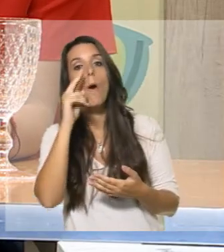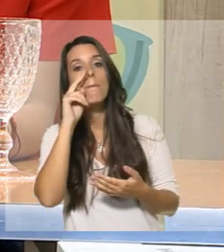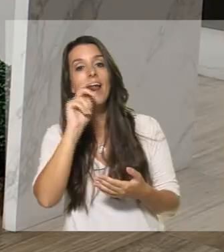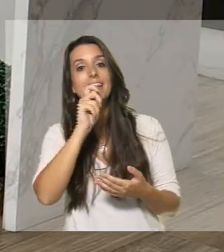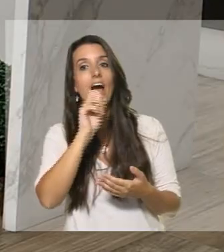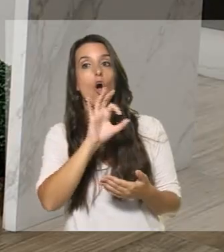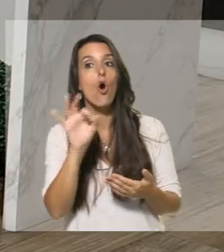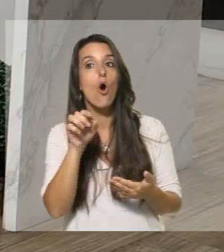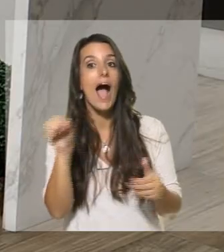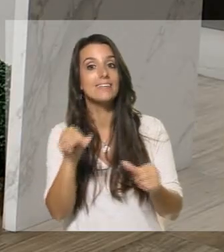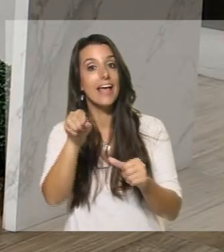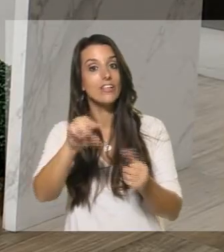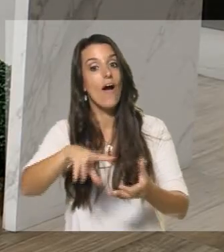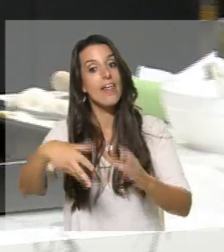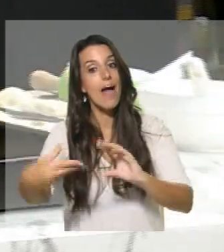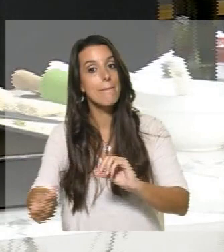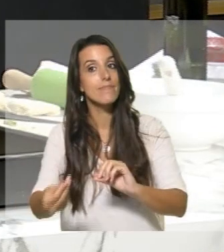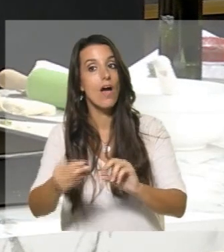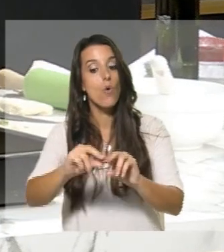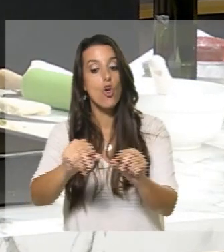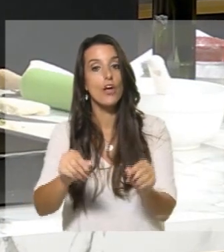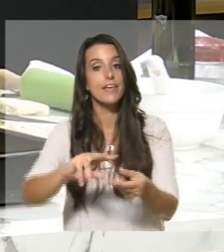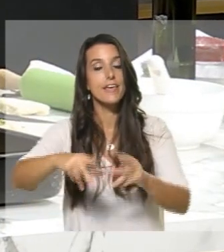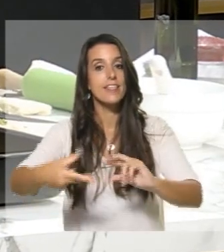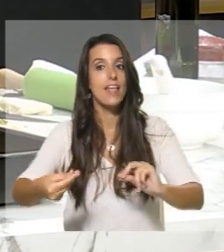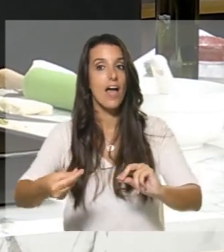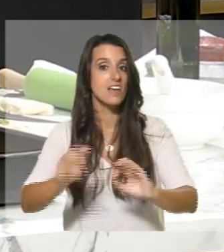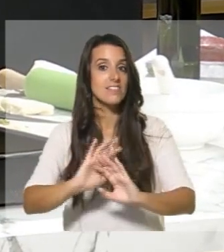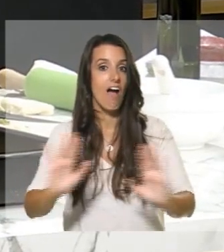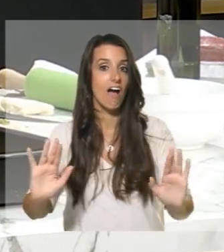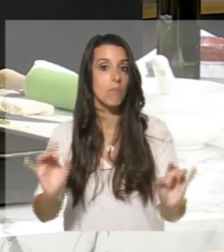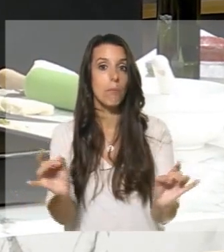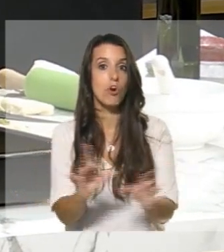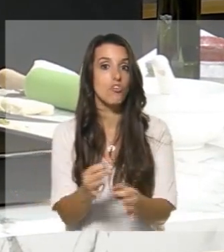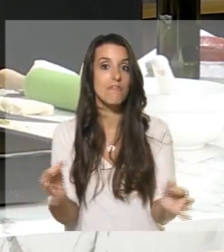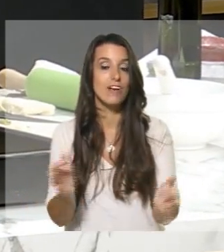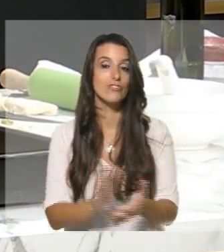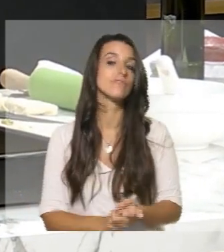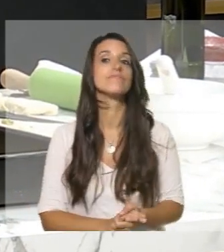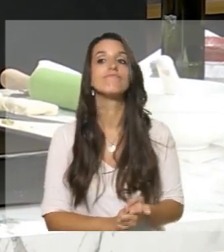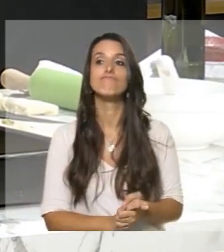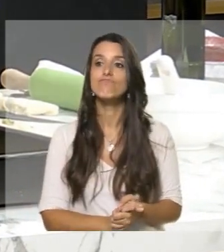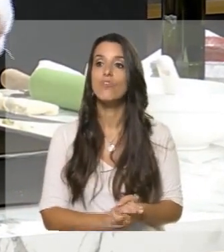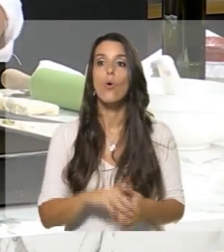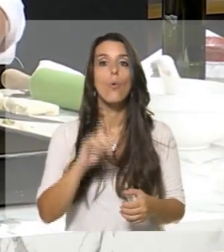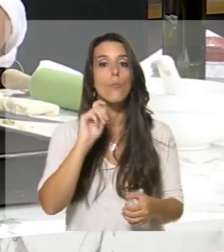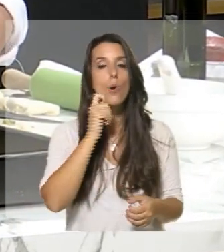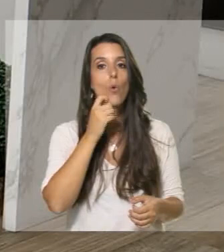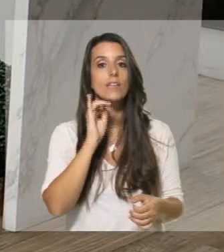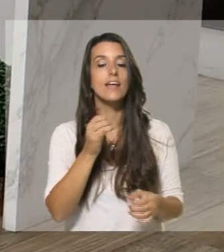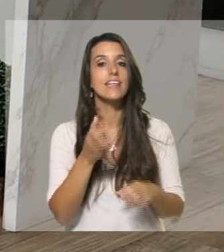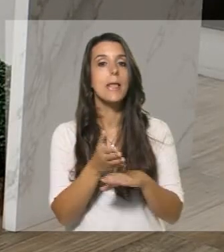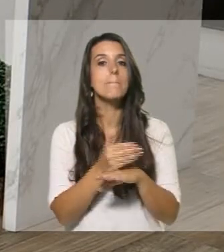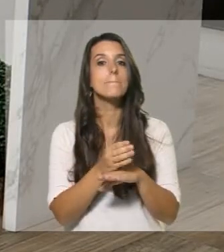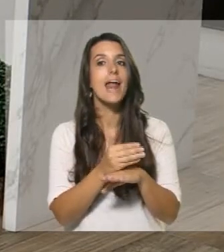picada, exacto, hacen claro, unas rosquitas, unos grisines y quedan espectacular. Además, haces la masa temprano, mirá que tomás el café